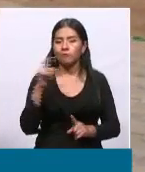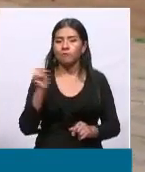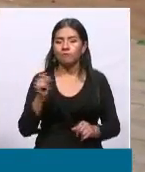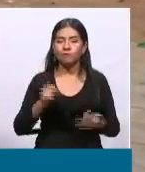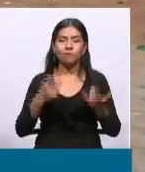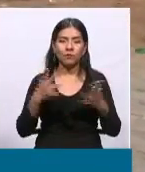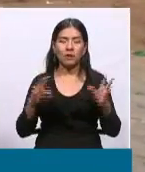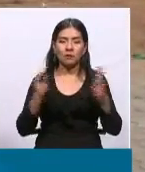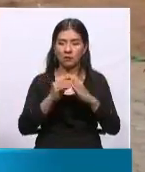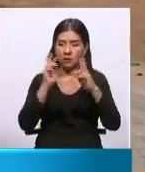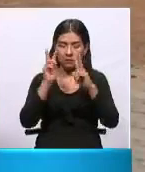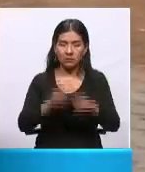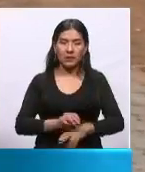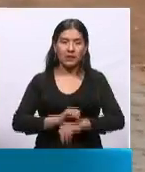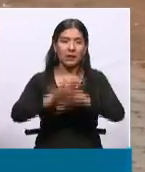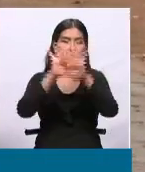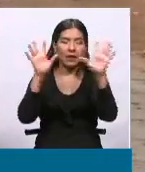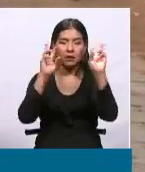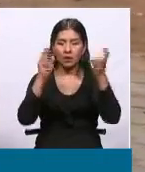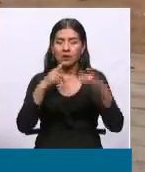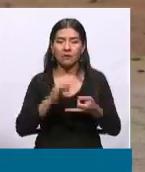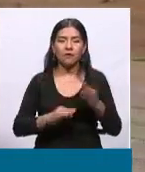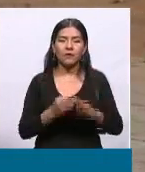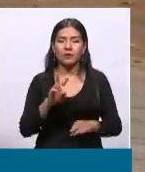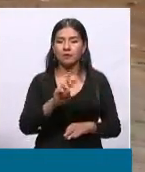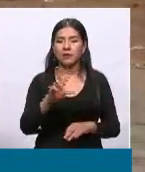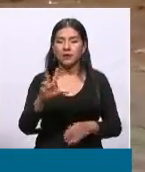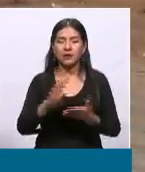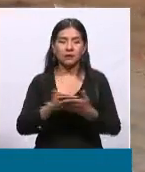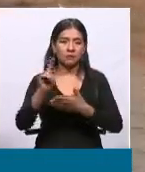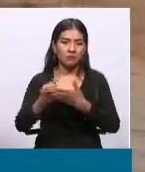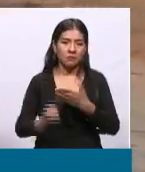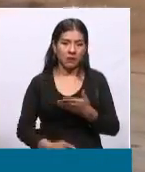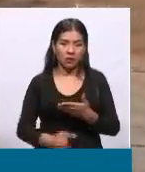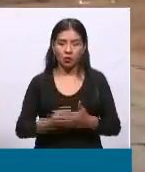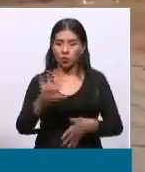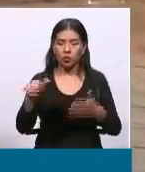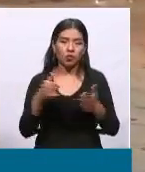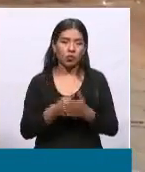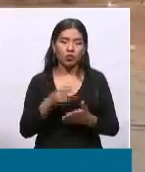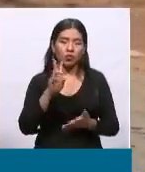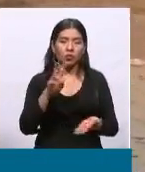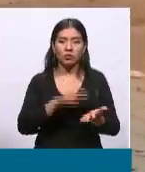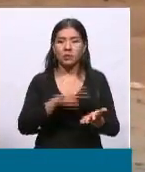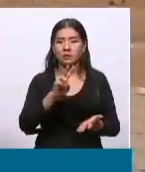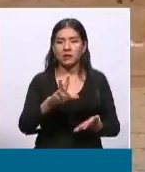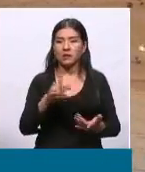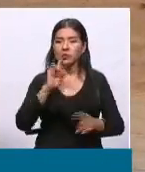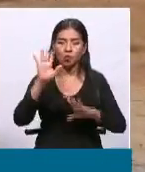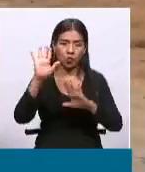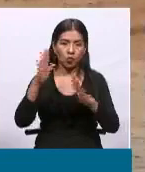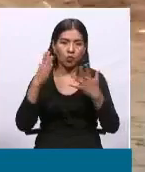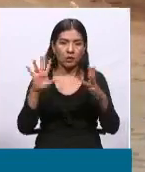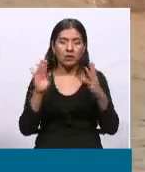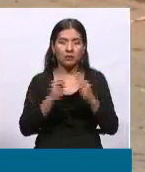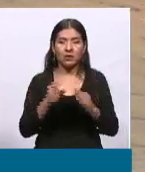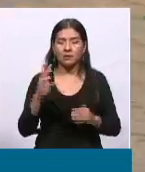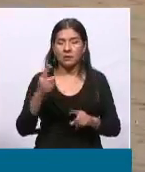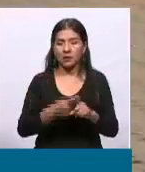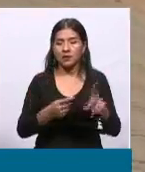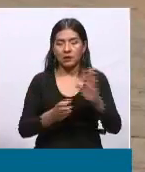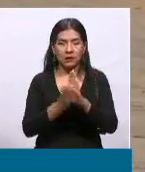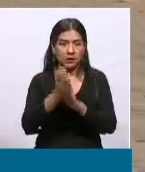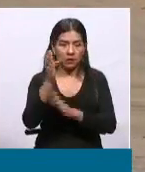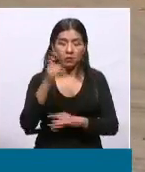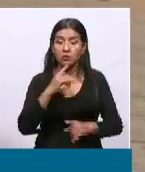dio certeza y claridad de que sería el 23 de marzo, el día del censo. Y en los posteriores 6 meses se